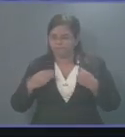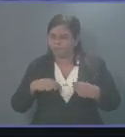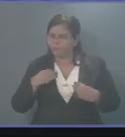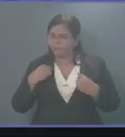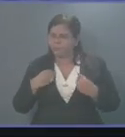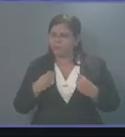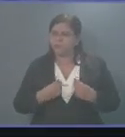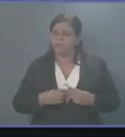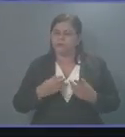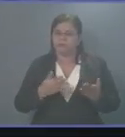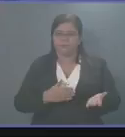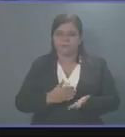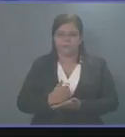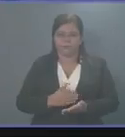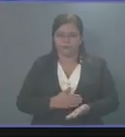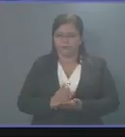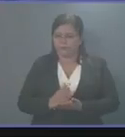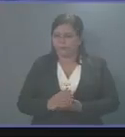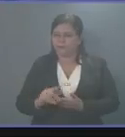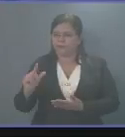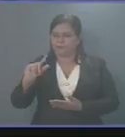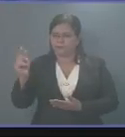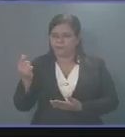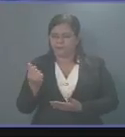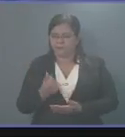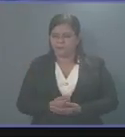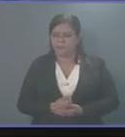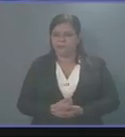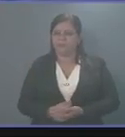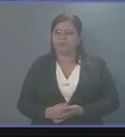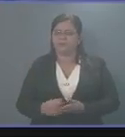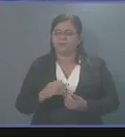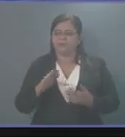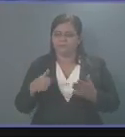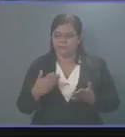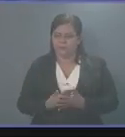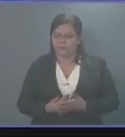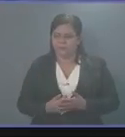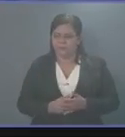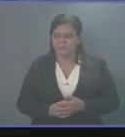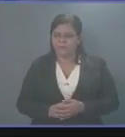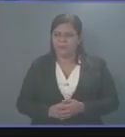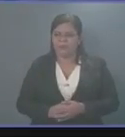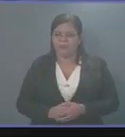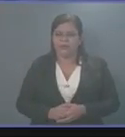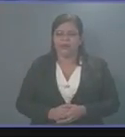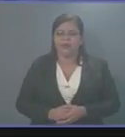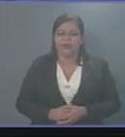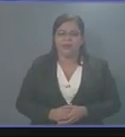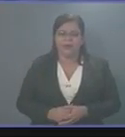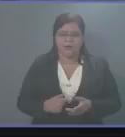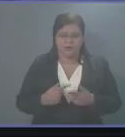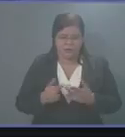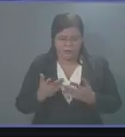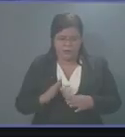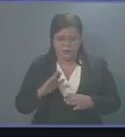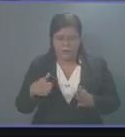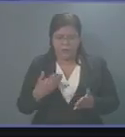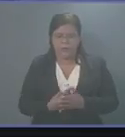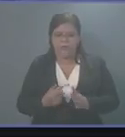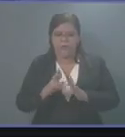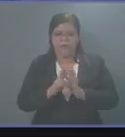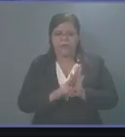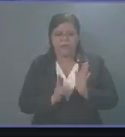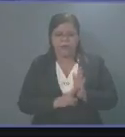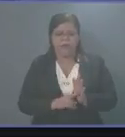desincentivando al acceso al crédito y a la inversión de los referidos créditos. 4. Que para efectos que el Registro